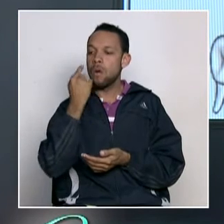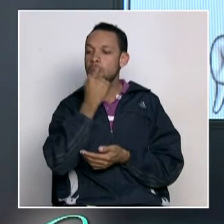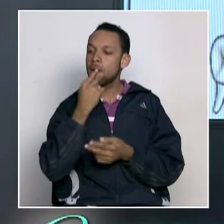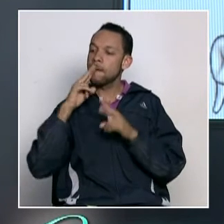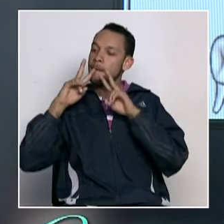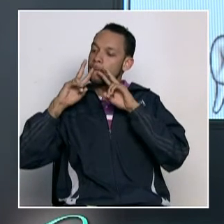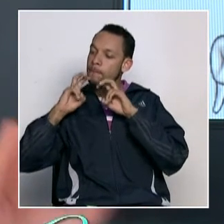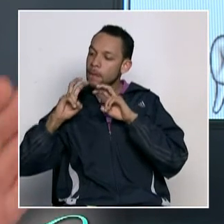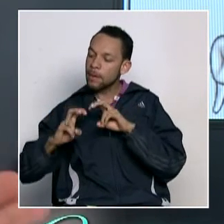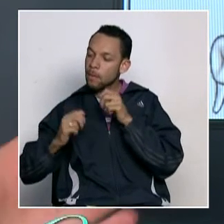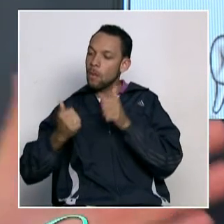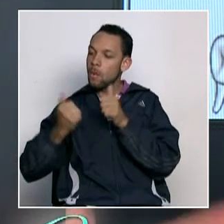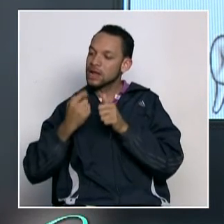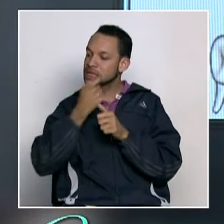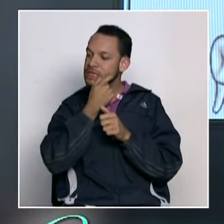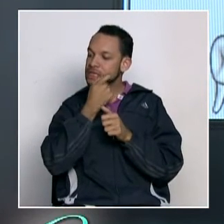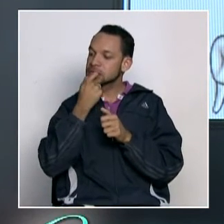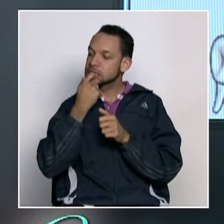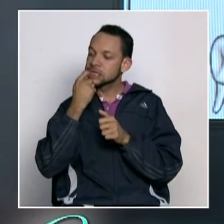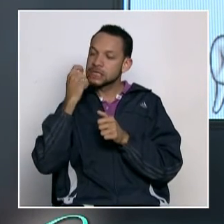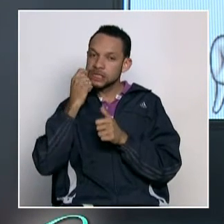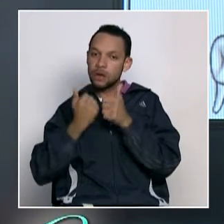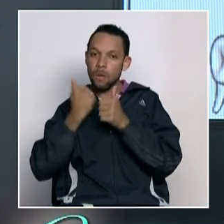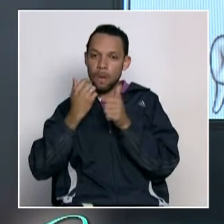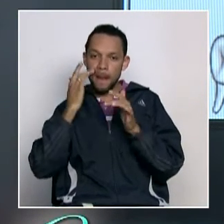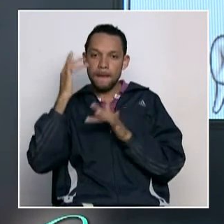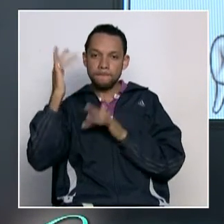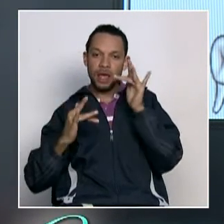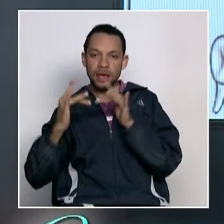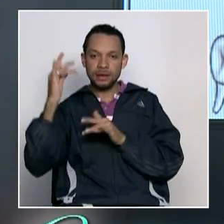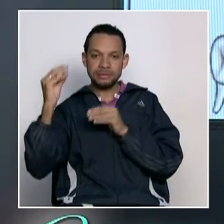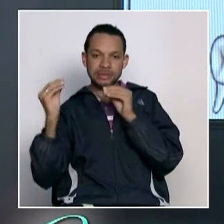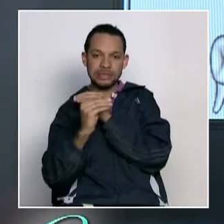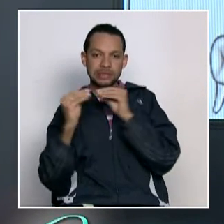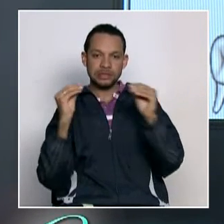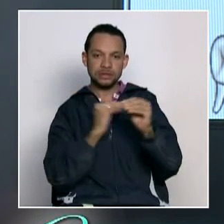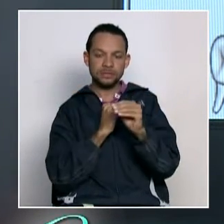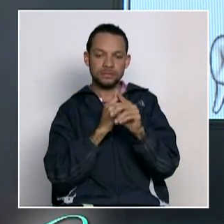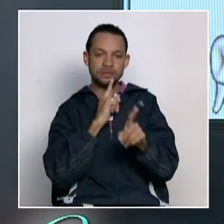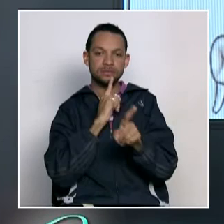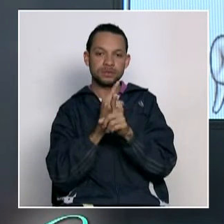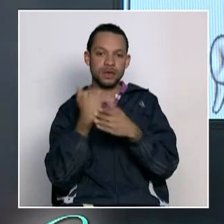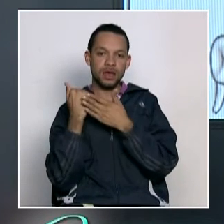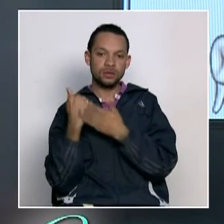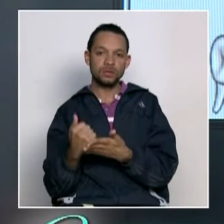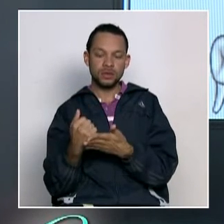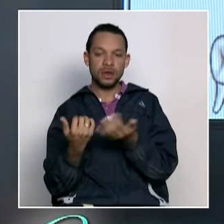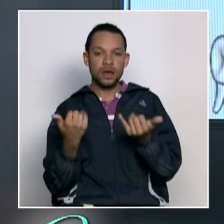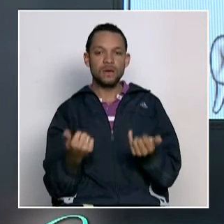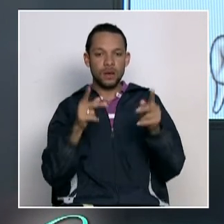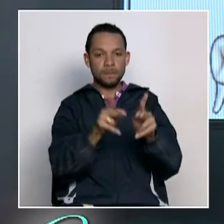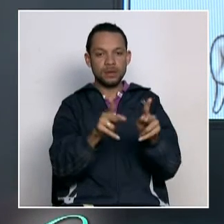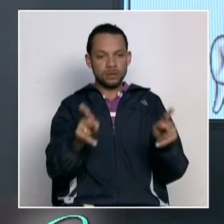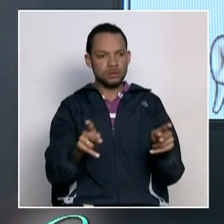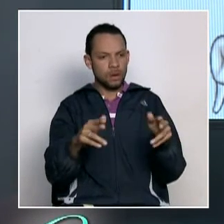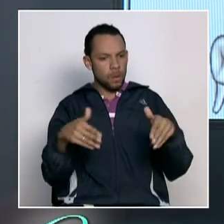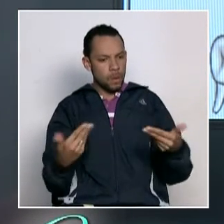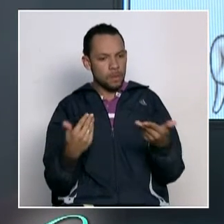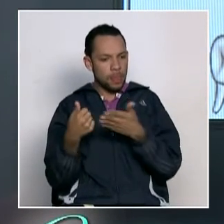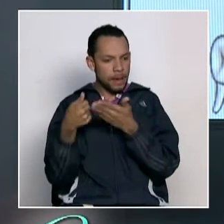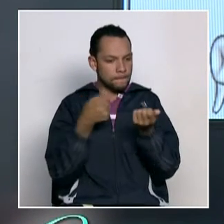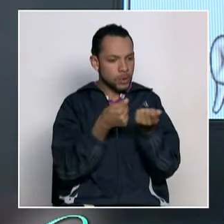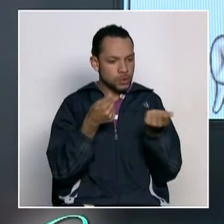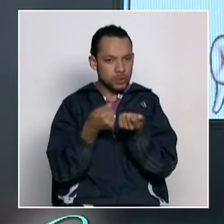miramos cuáles son los dientes que se están comportando como campo interferente, los que están produciendo el fenómeno, los que están ayudando a enfermar a